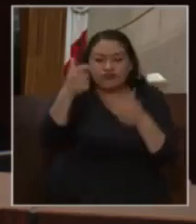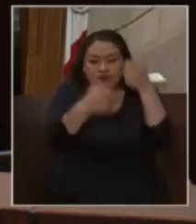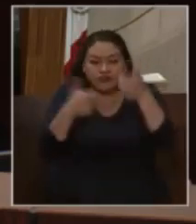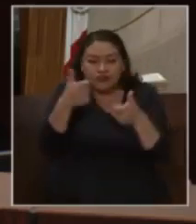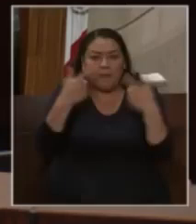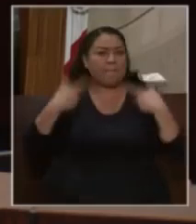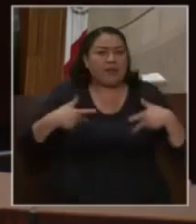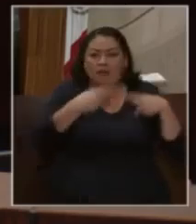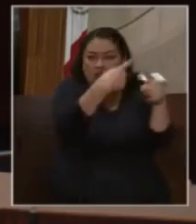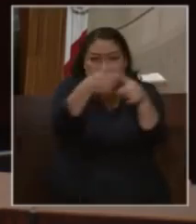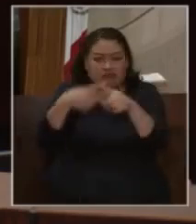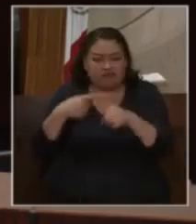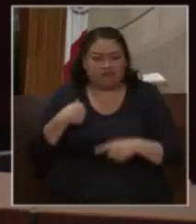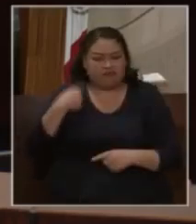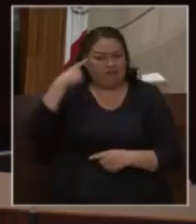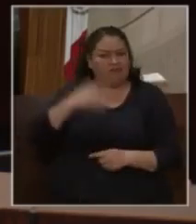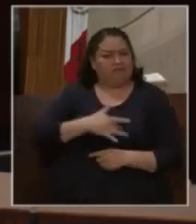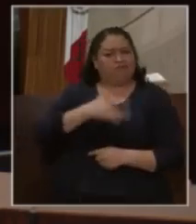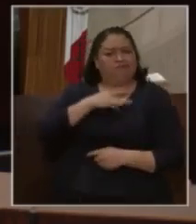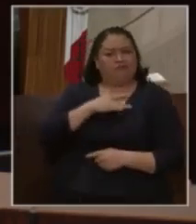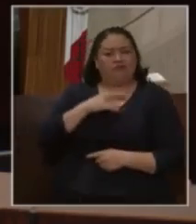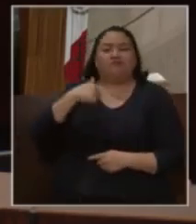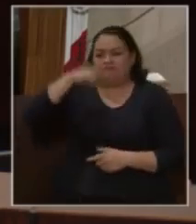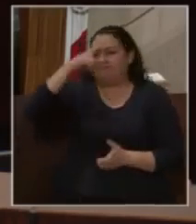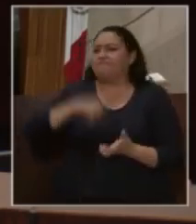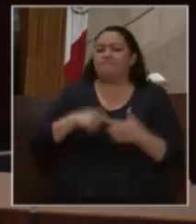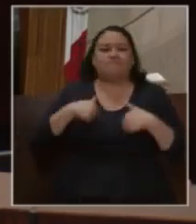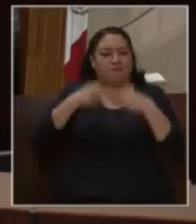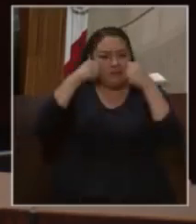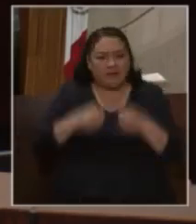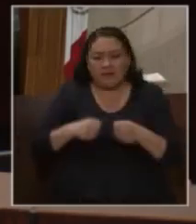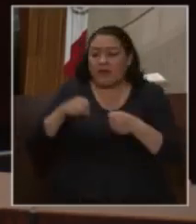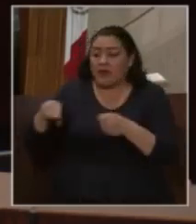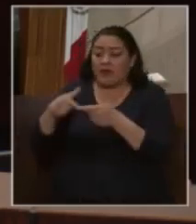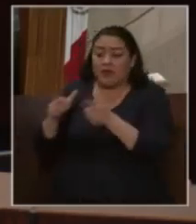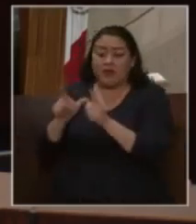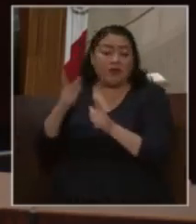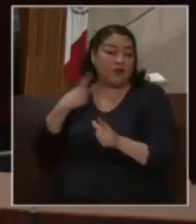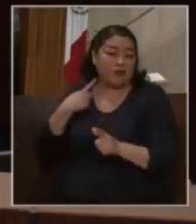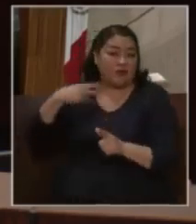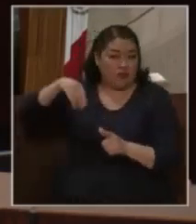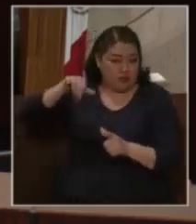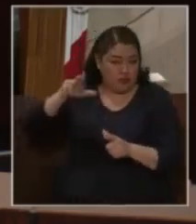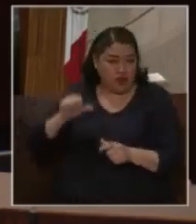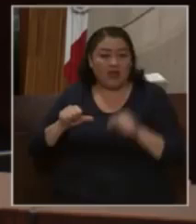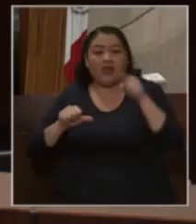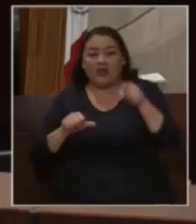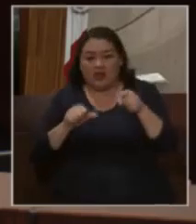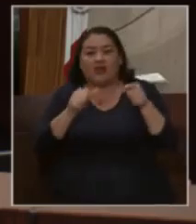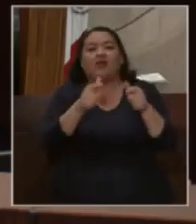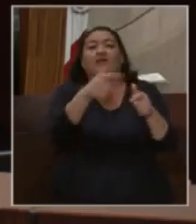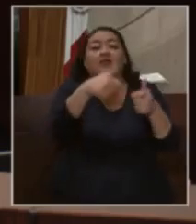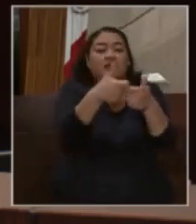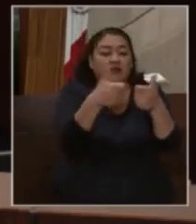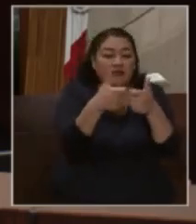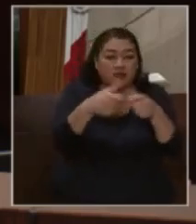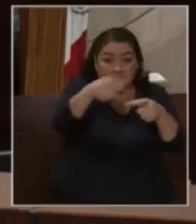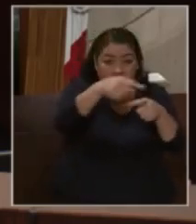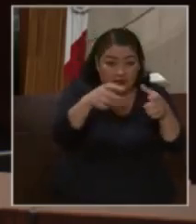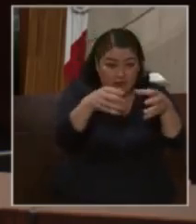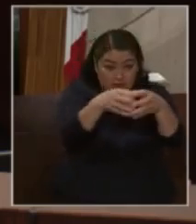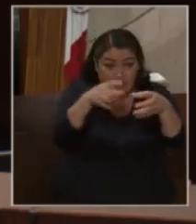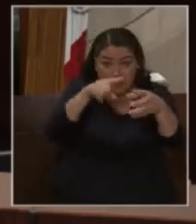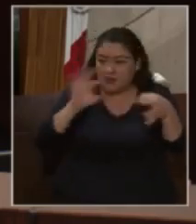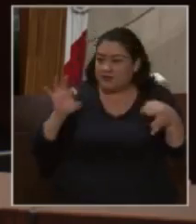mismo, me hacen llegar a la convicción de que no existe esa relación directa o indirecta de Morena con el